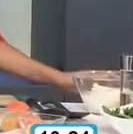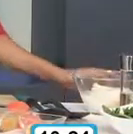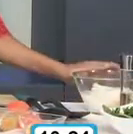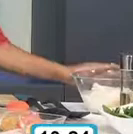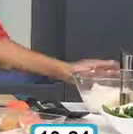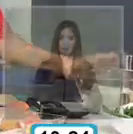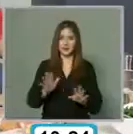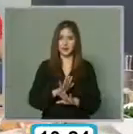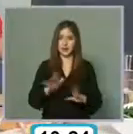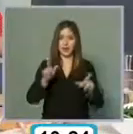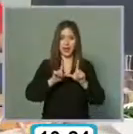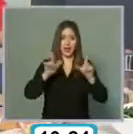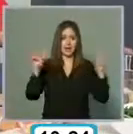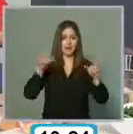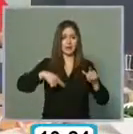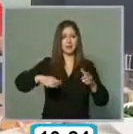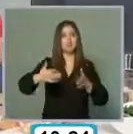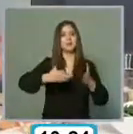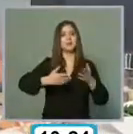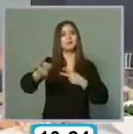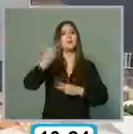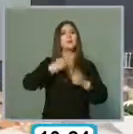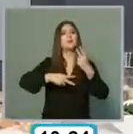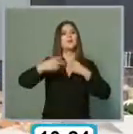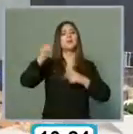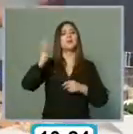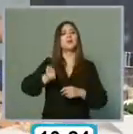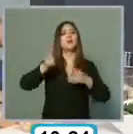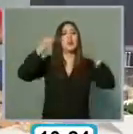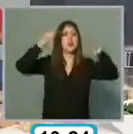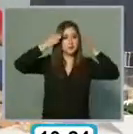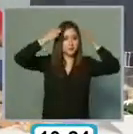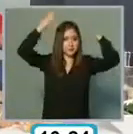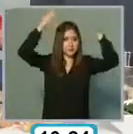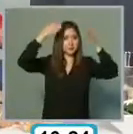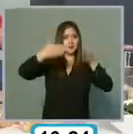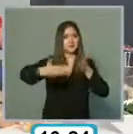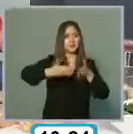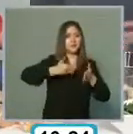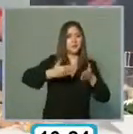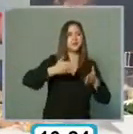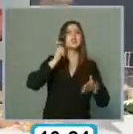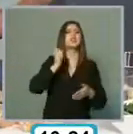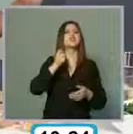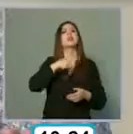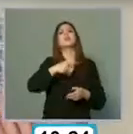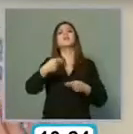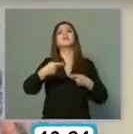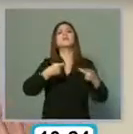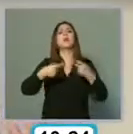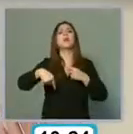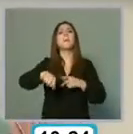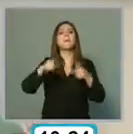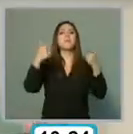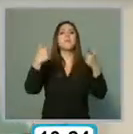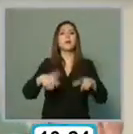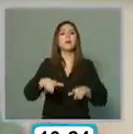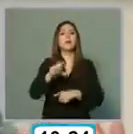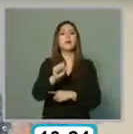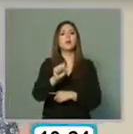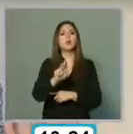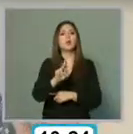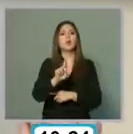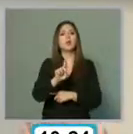estamos listos en la cocina. Está conmigo la chef Lorena Vázquez. Lore, ¿cómo estás? estás? Muy bien. Y vamos a preparar un pastel sudafricano que se